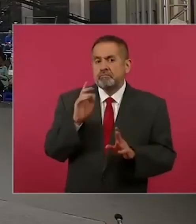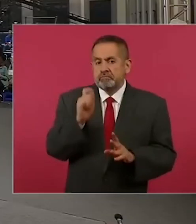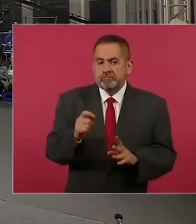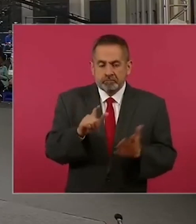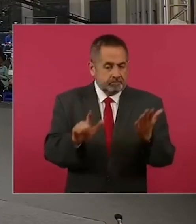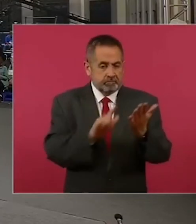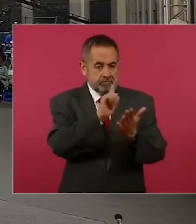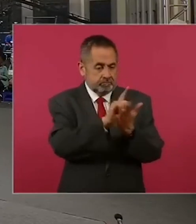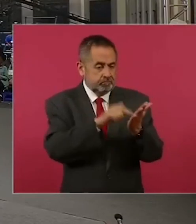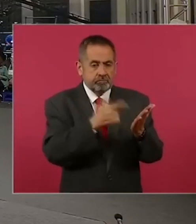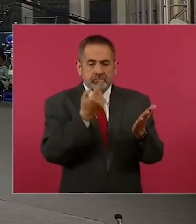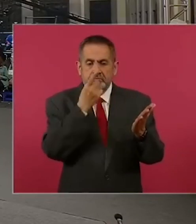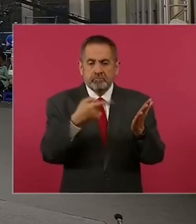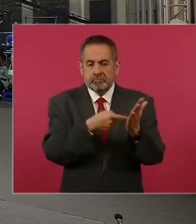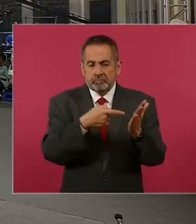la ley.